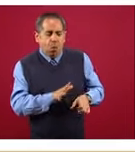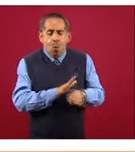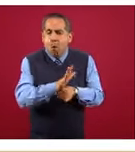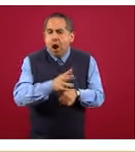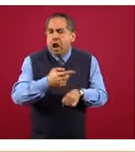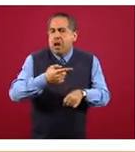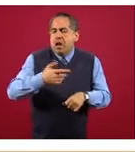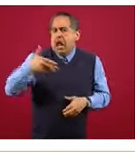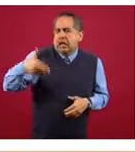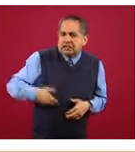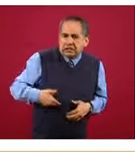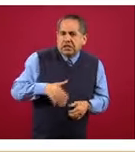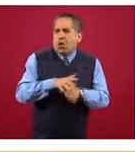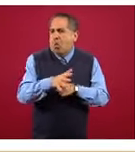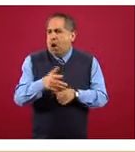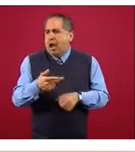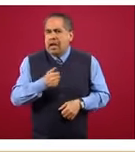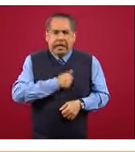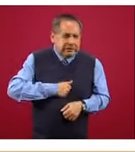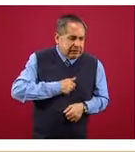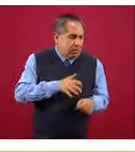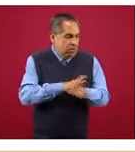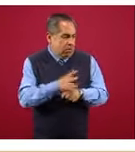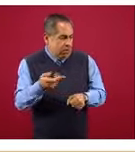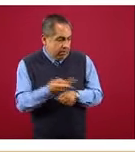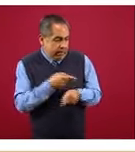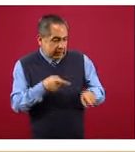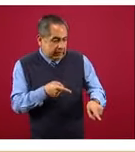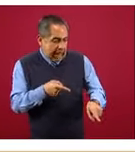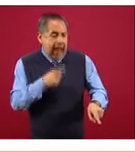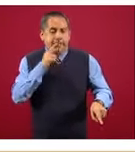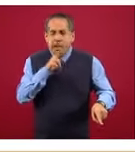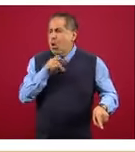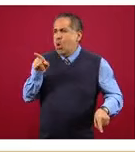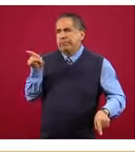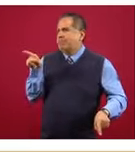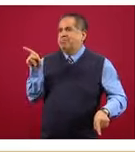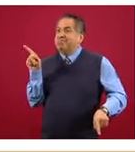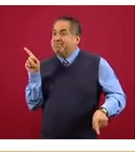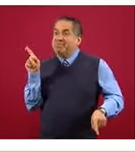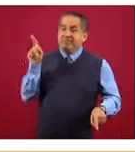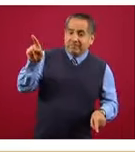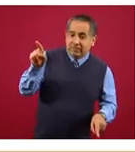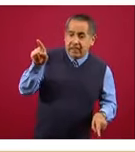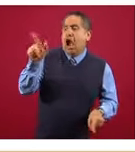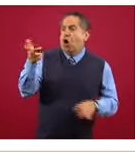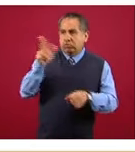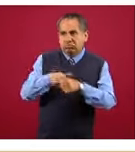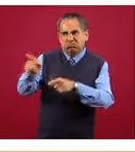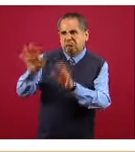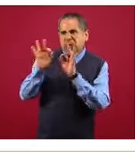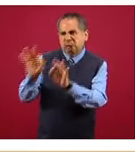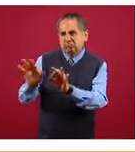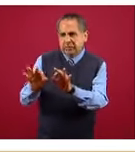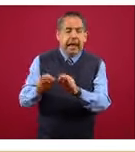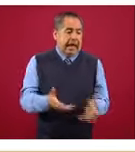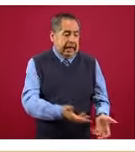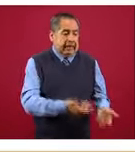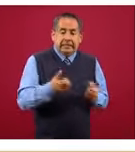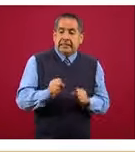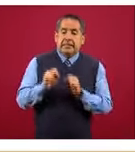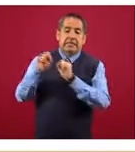cuenta sobre todo sus lesiones que pudiera tener o que pudiera poner en riesgo su vida, es decir, sus características